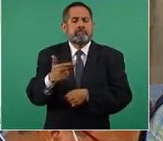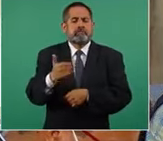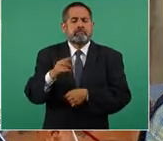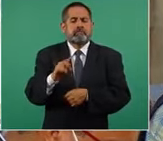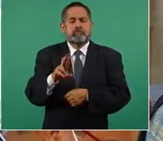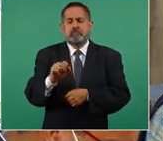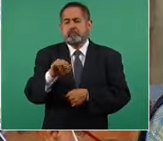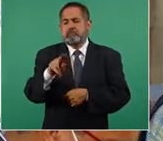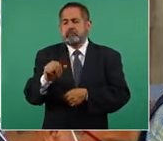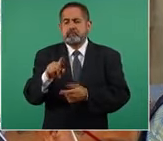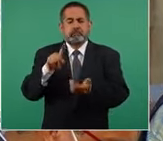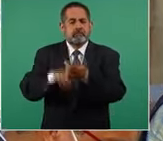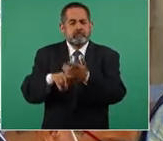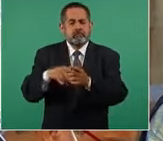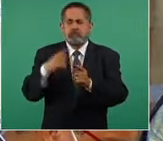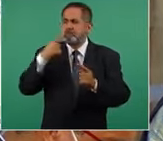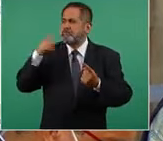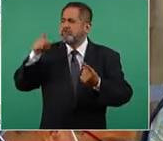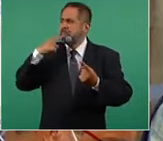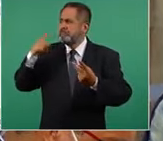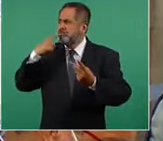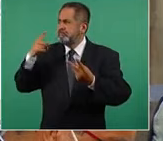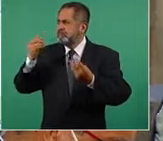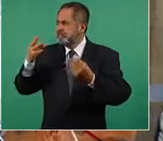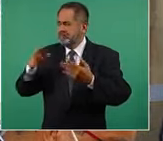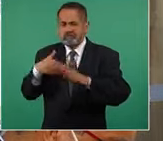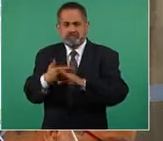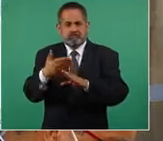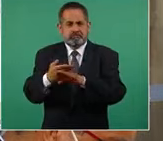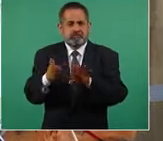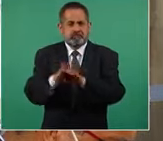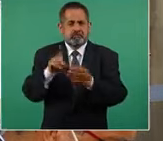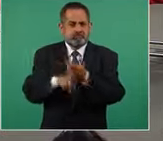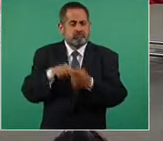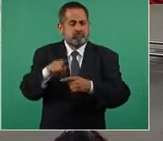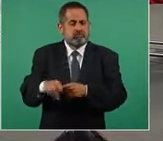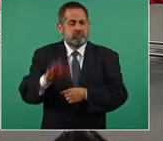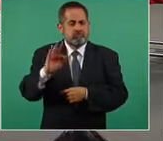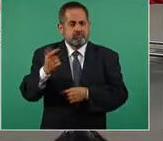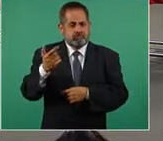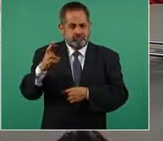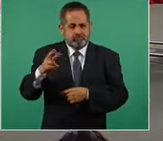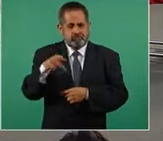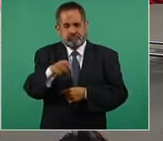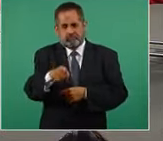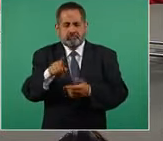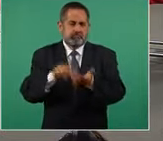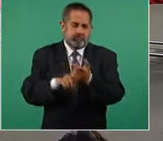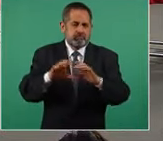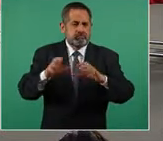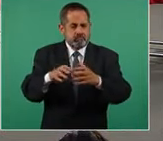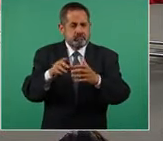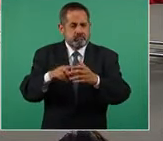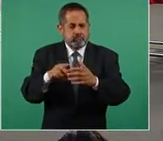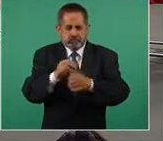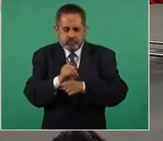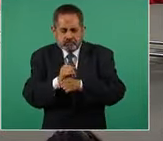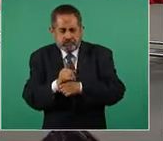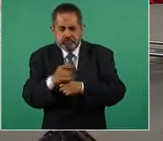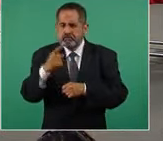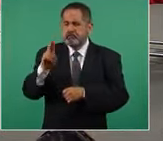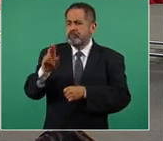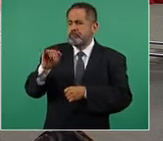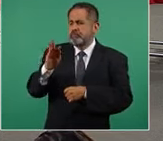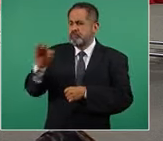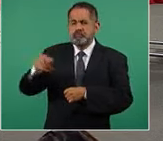tiene una historia de denuncias en su contra en la Fiscalía General de la República y en la Unidad de Inteligencia Financiera